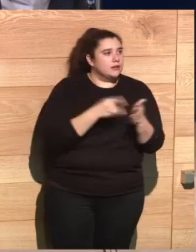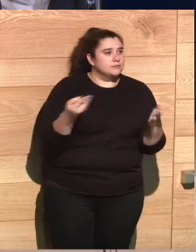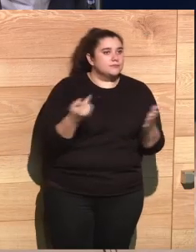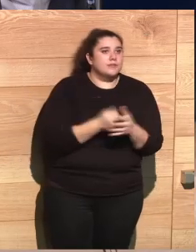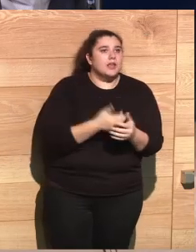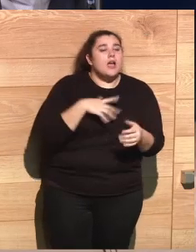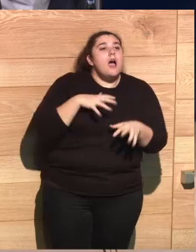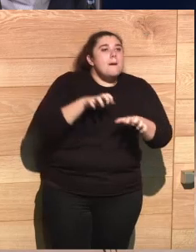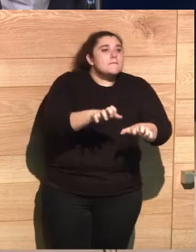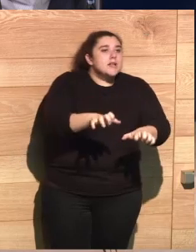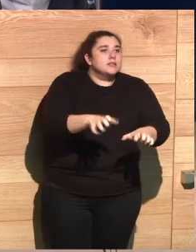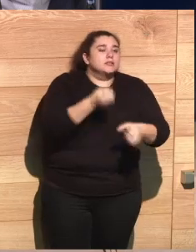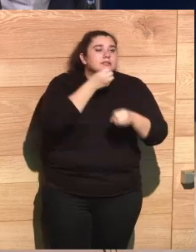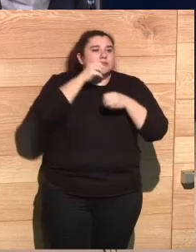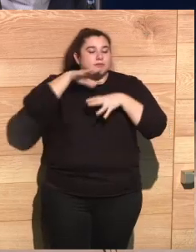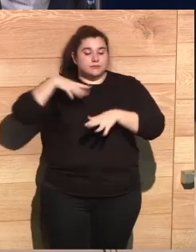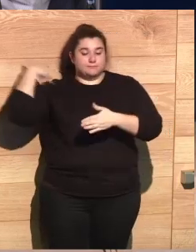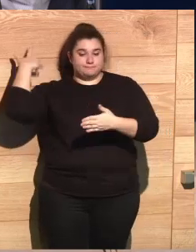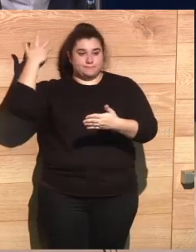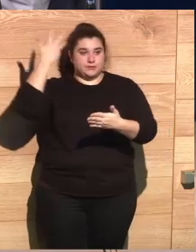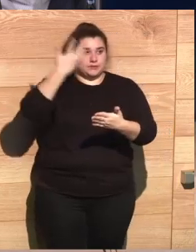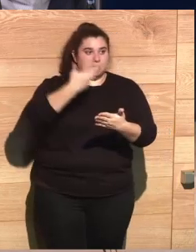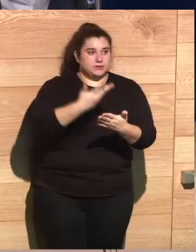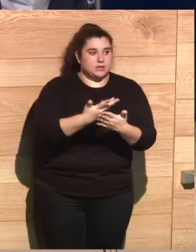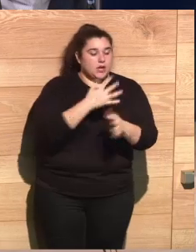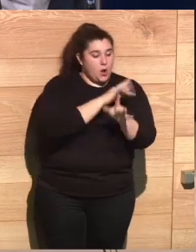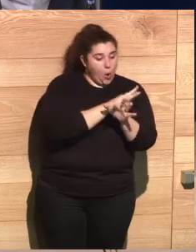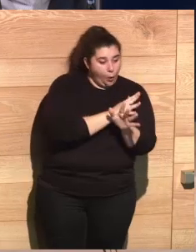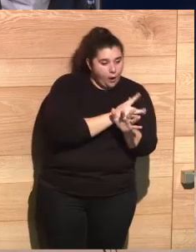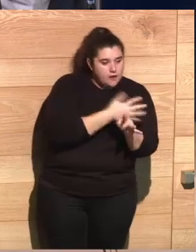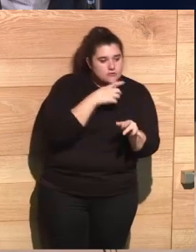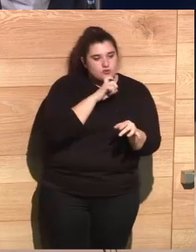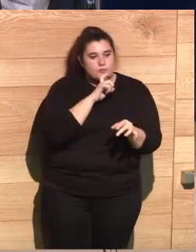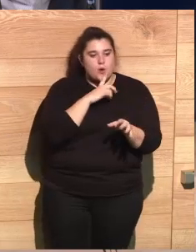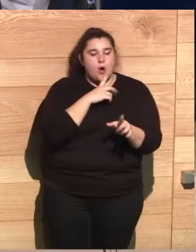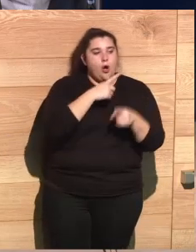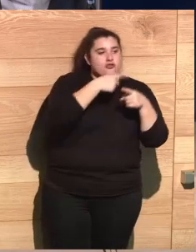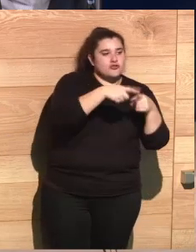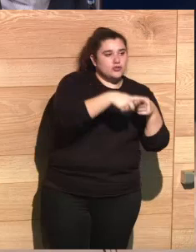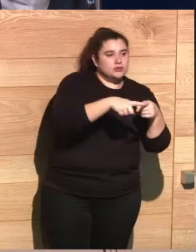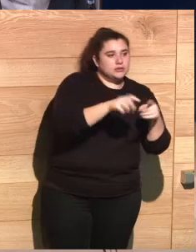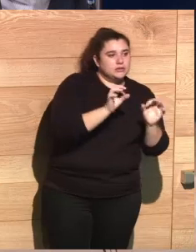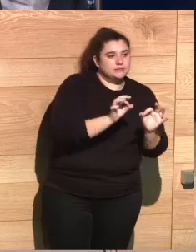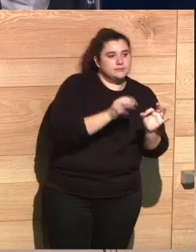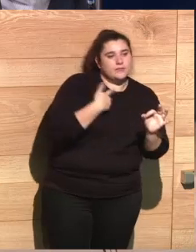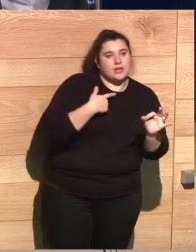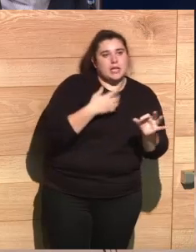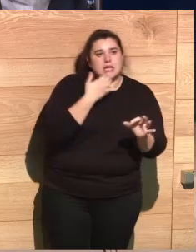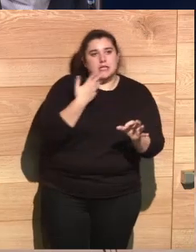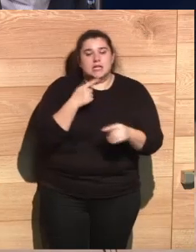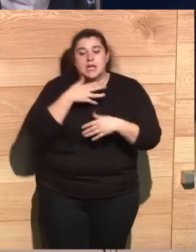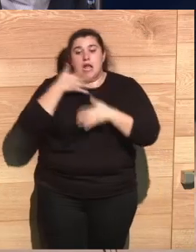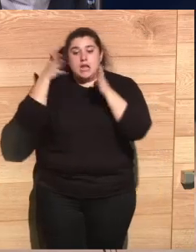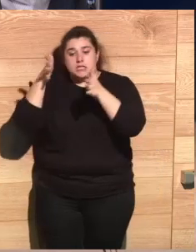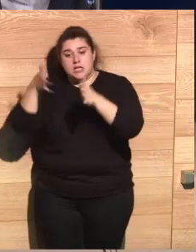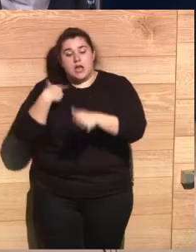hemos aprendido históricamente de lo que es, históricamente del juego como objeto, ¿no? Cuando yo te tengo que enseñar a ti cómo jugar a un juego, te digo,